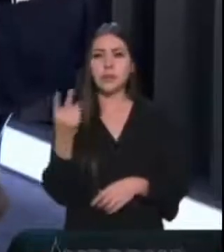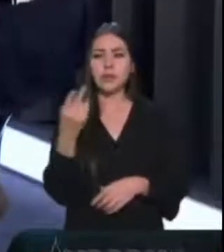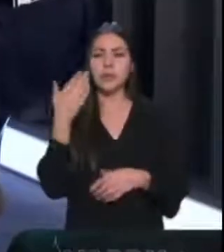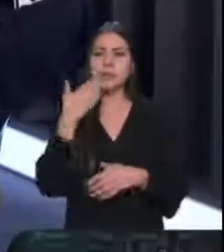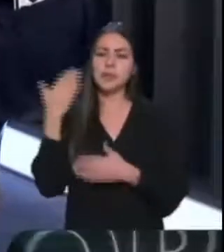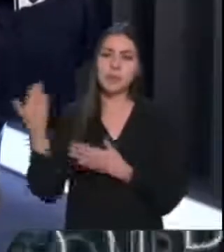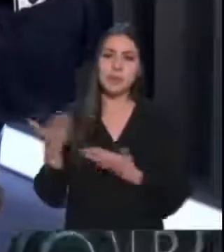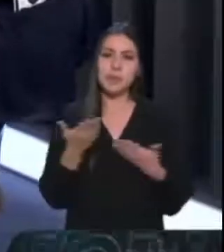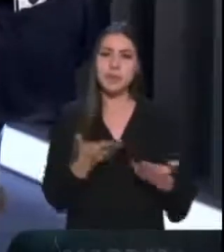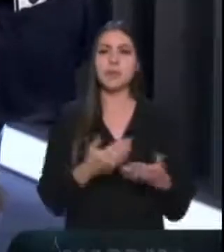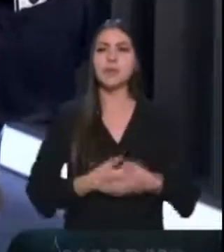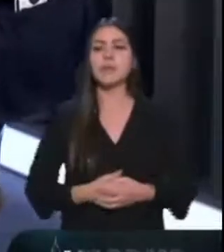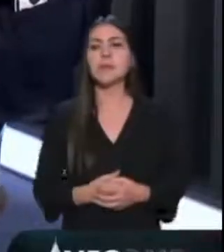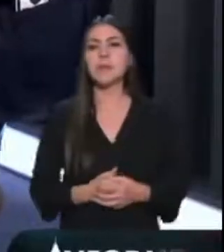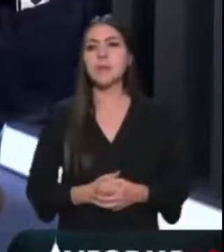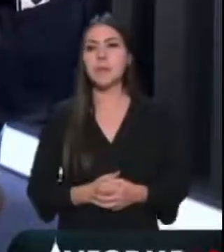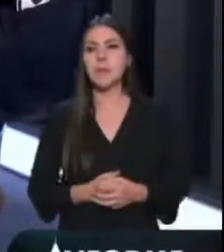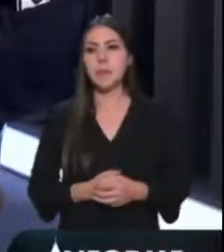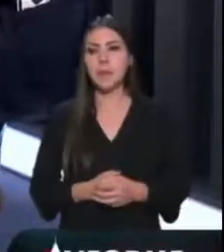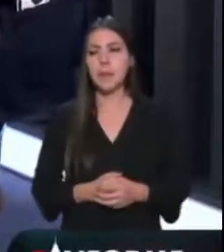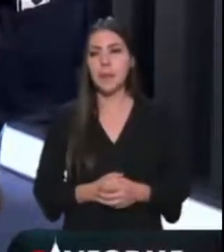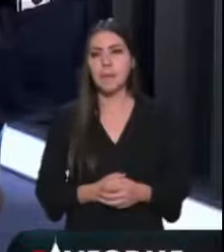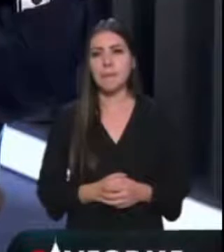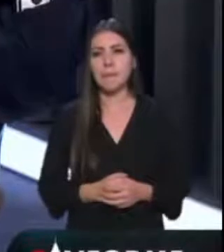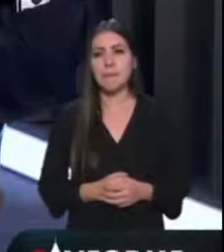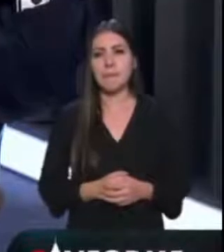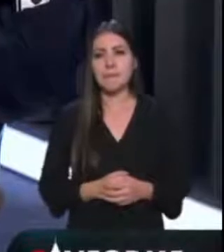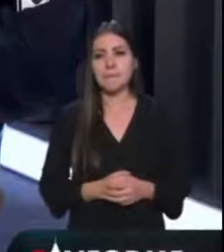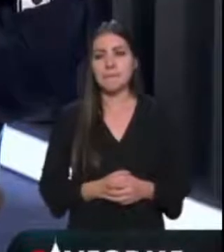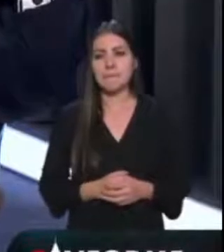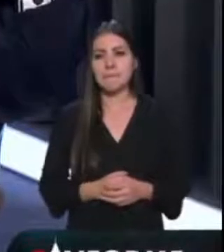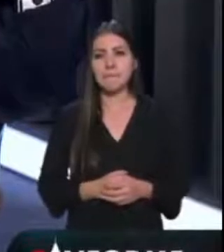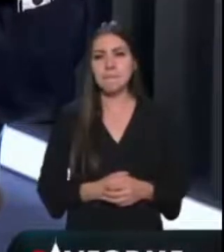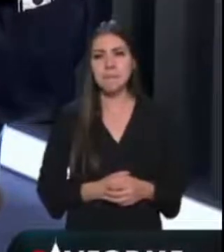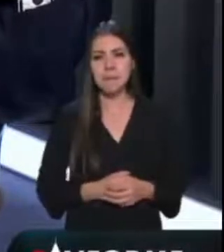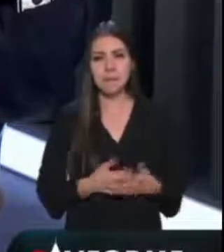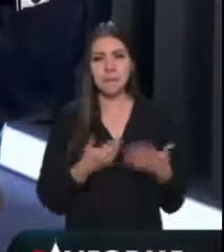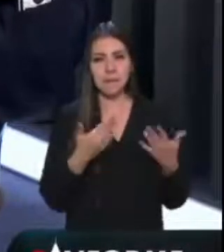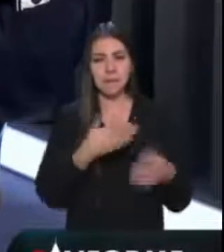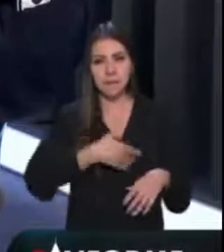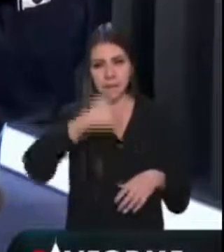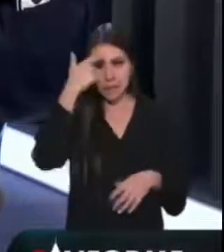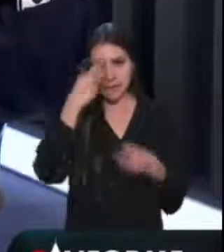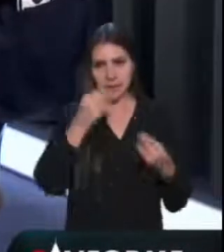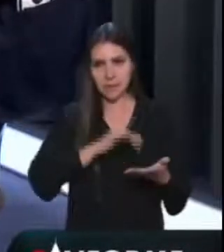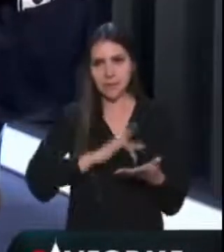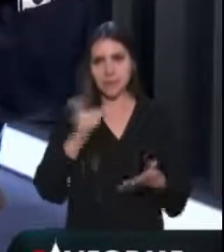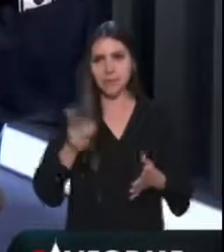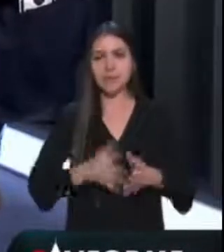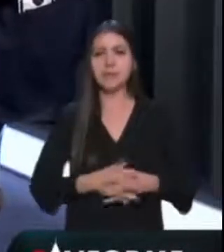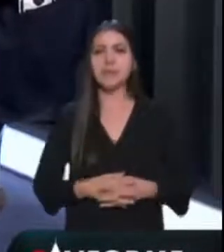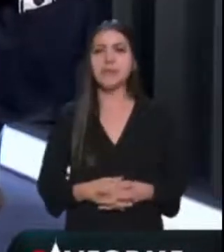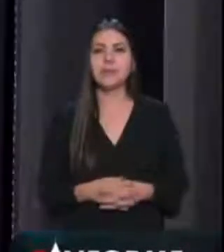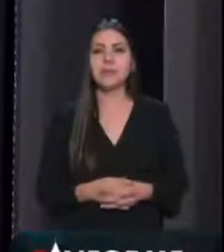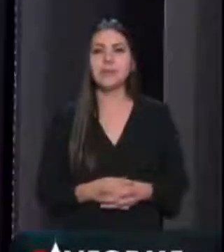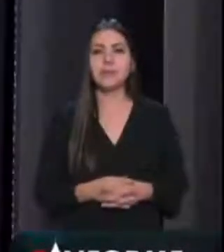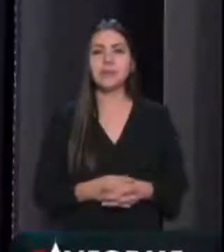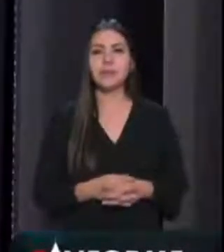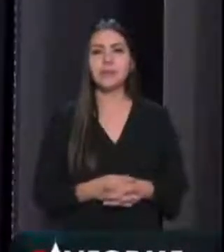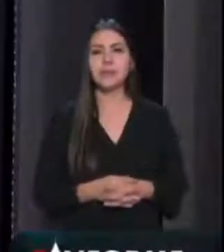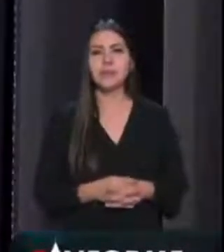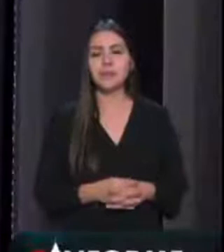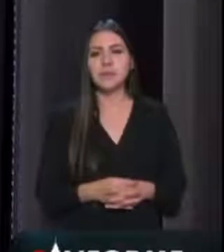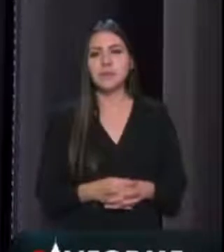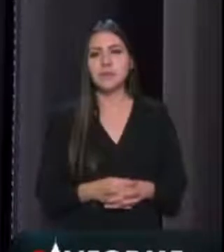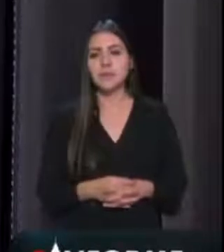Rodrigo, bienvenido. Hola, ¿qué tal? Buenas noches. Muchas gracias. Buenas noches. Hola, buenas noches. Bueno, pues a ver,